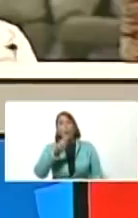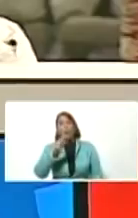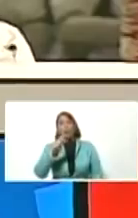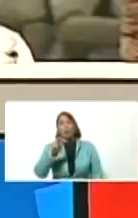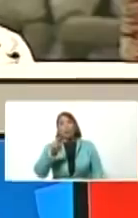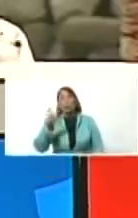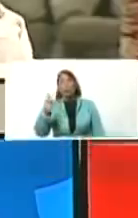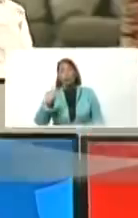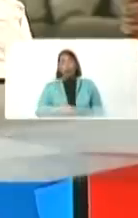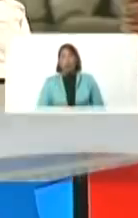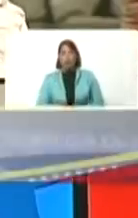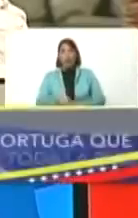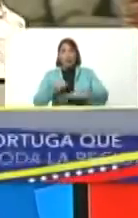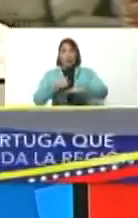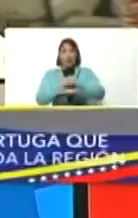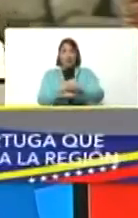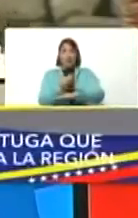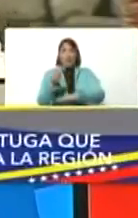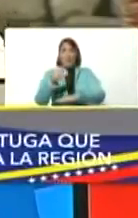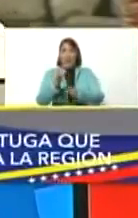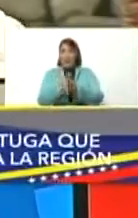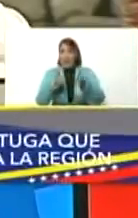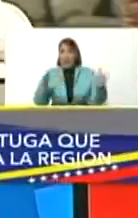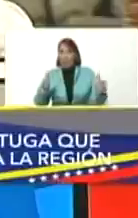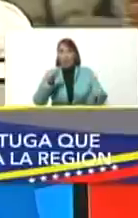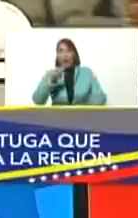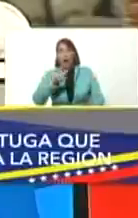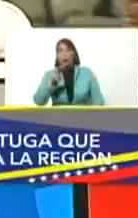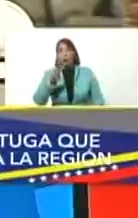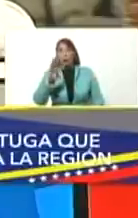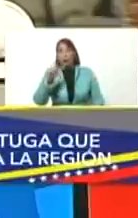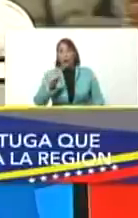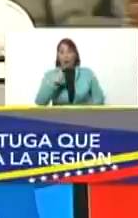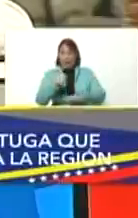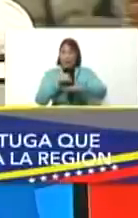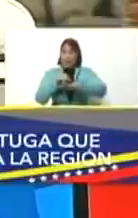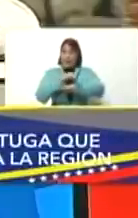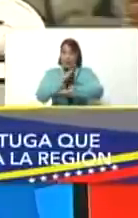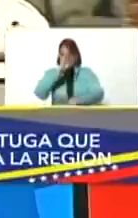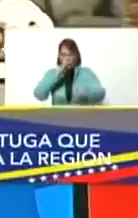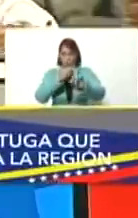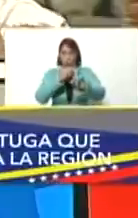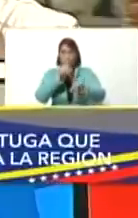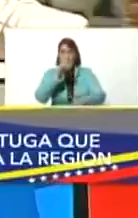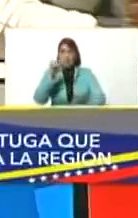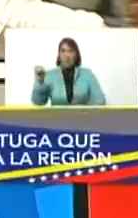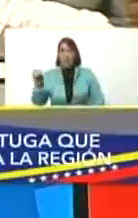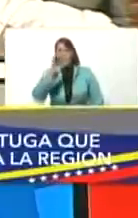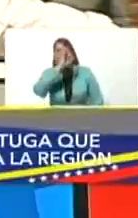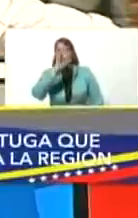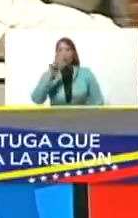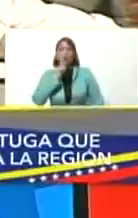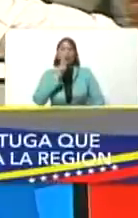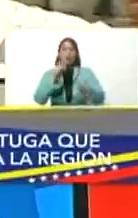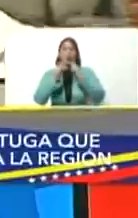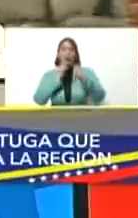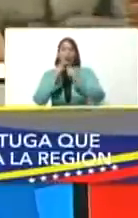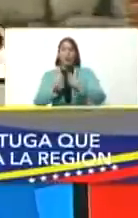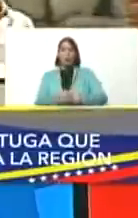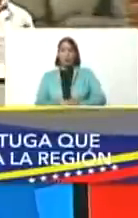poco más grande que Aruba, ¿se están entendiendo? Y va a ser una isla dedicada al 100% al turismo